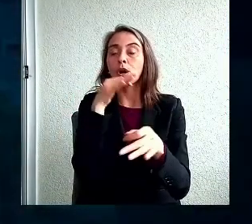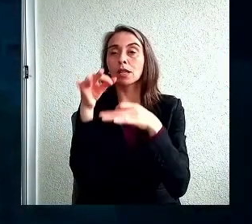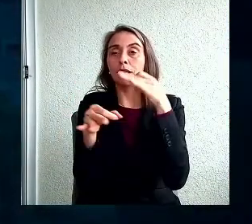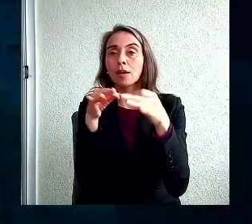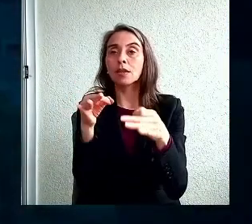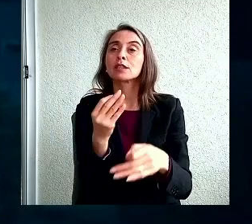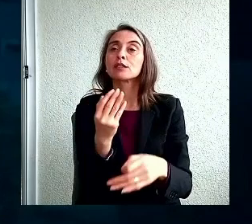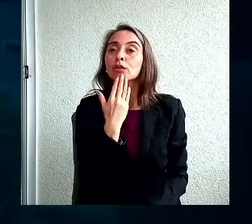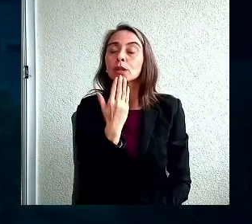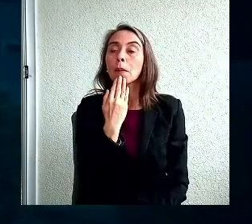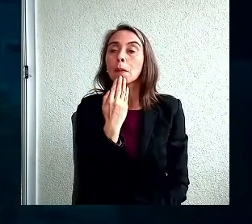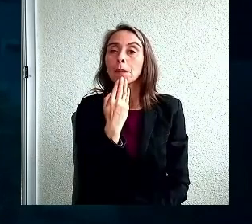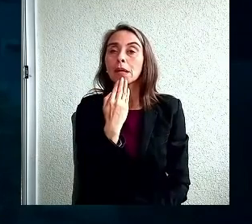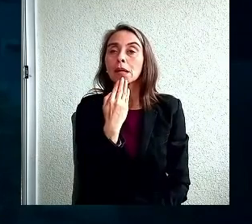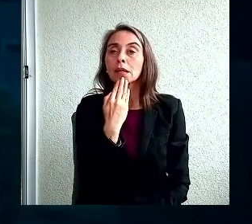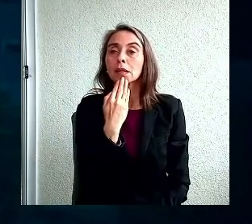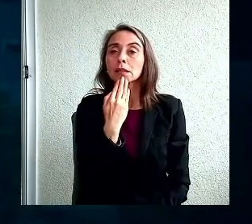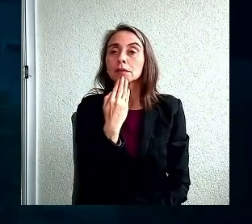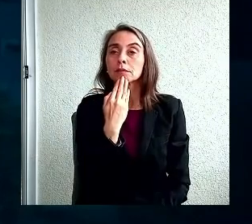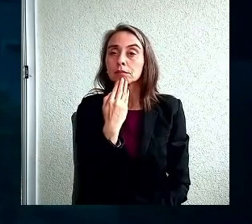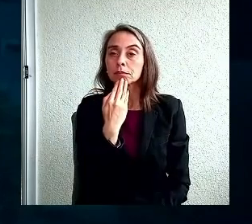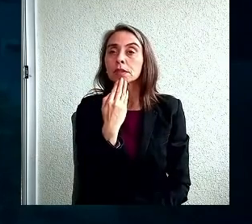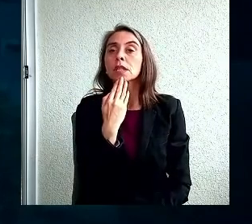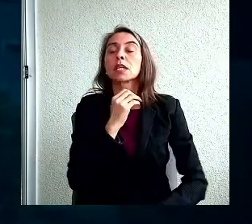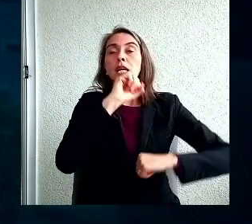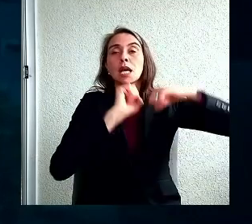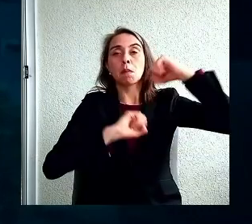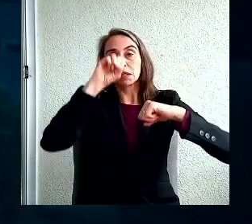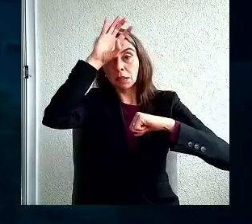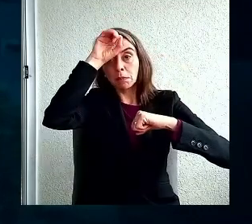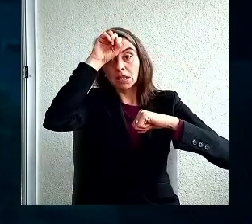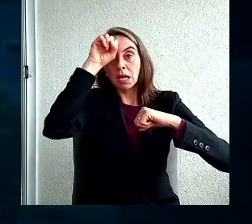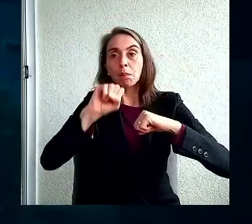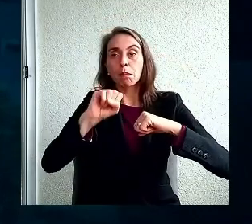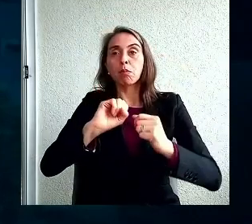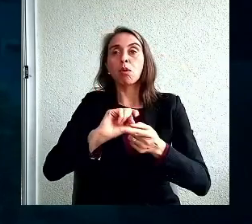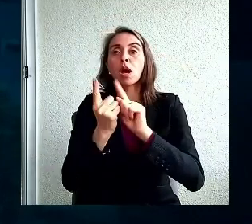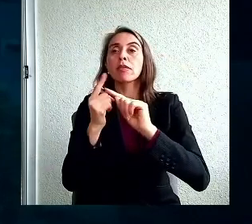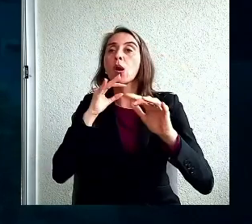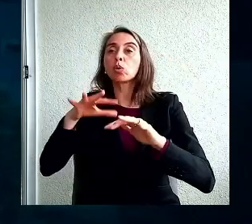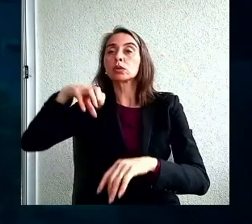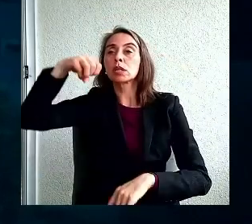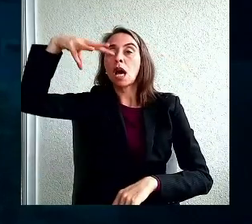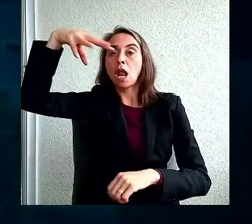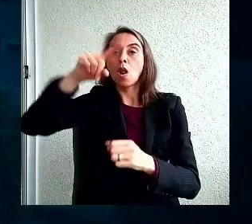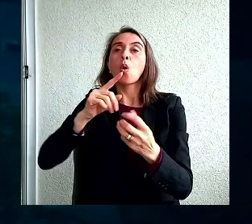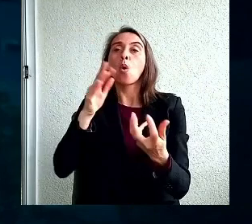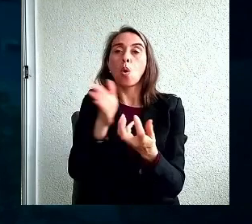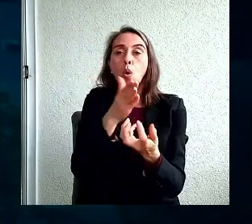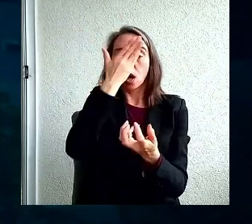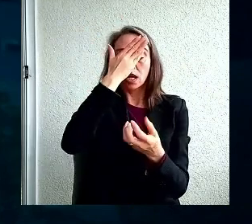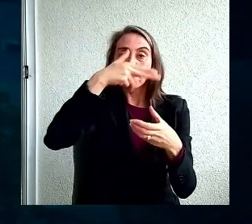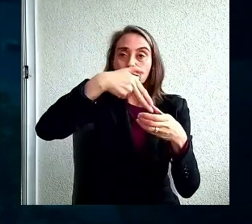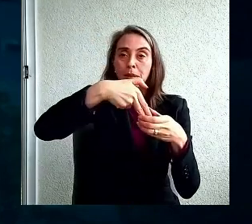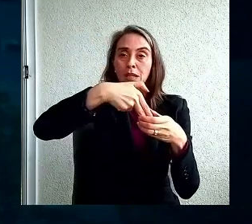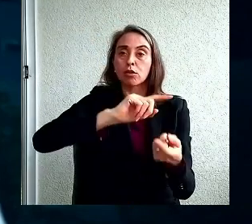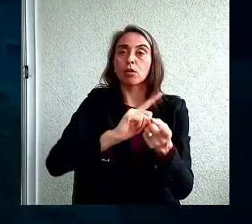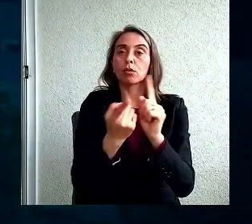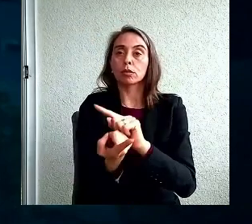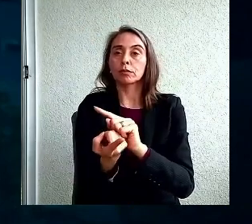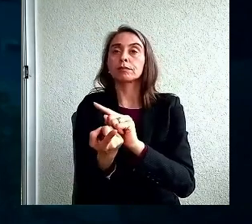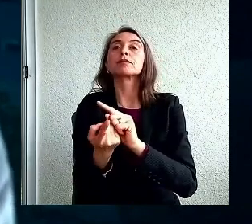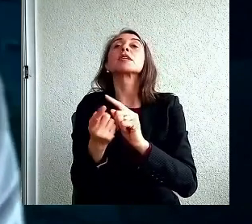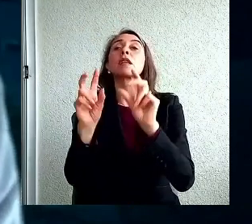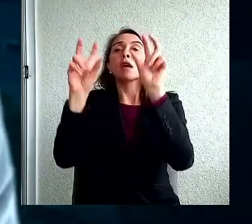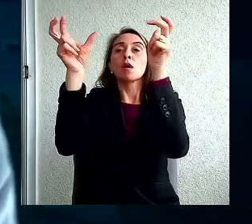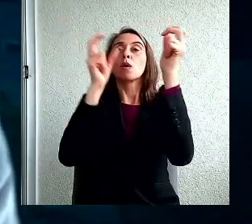que se puede hacer en el sector minero en cuanto a electrificar procesos que actualmente se ocupan combustibles fósiles, que en un futuro podrían acceder a la matriz renovable y también utilizar